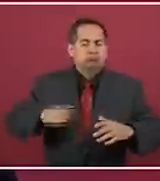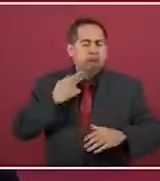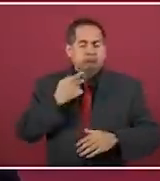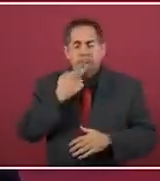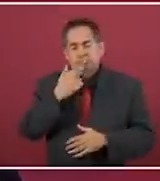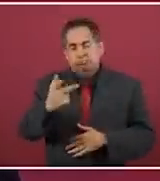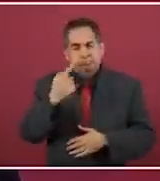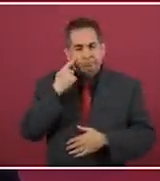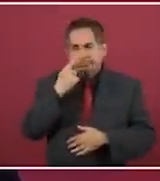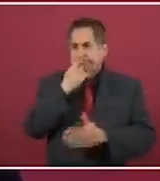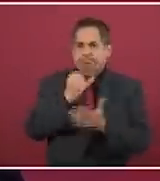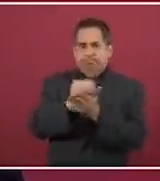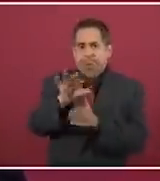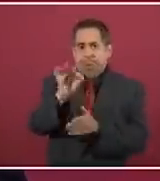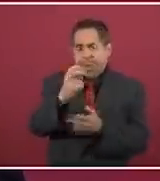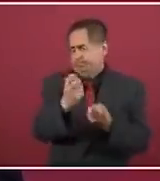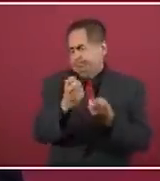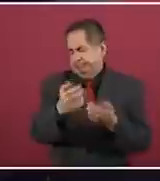Entonces, adelante.